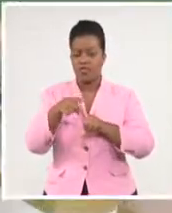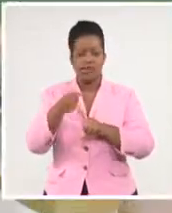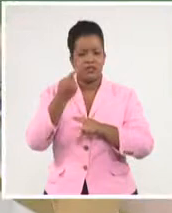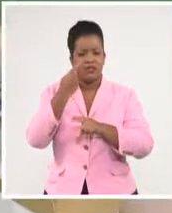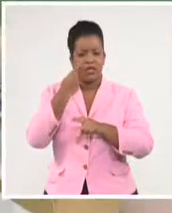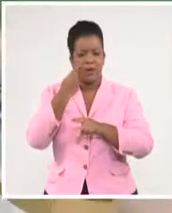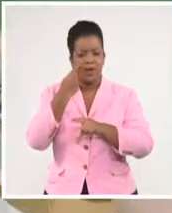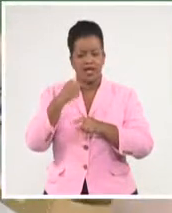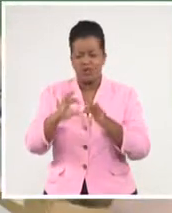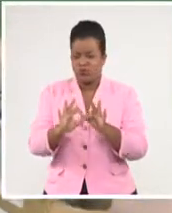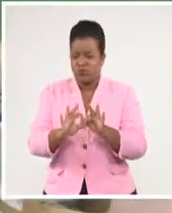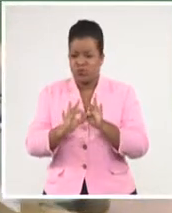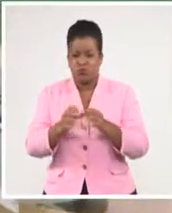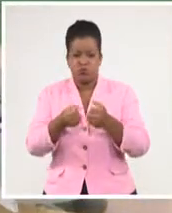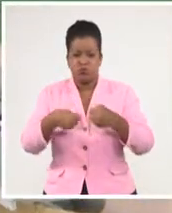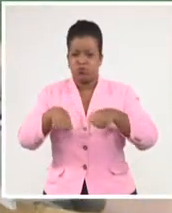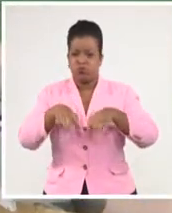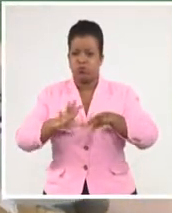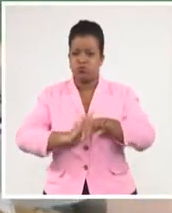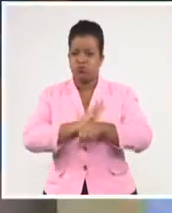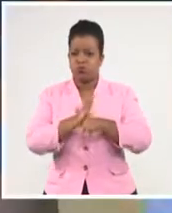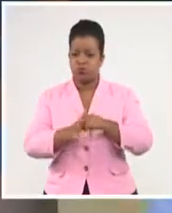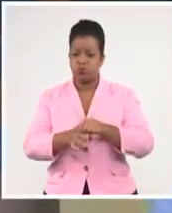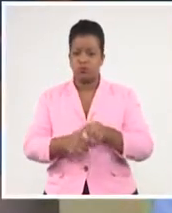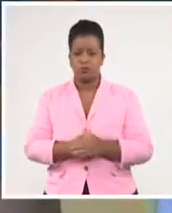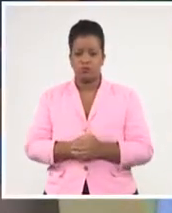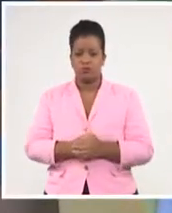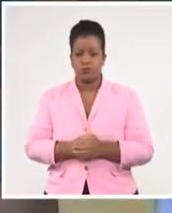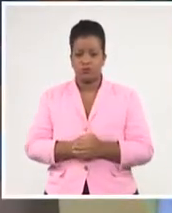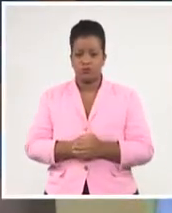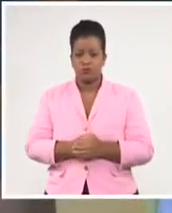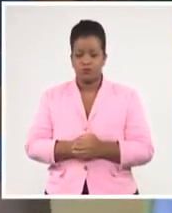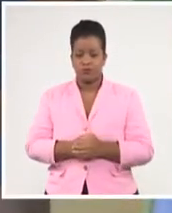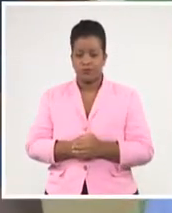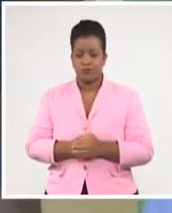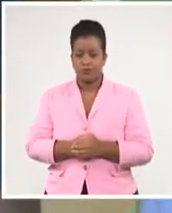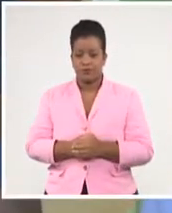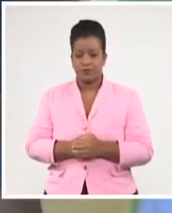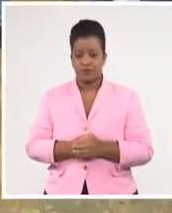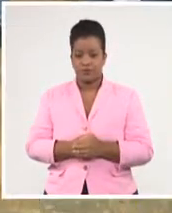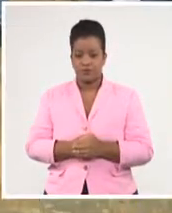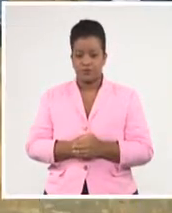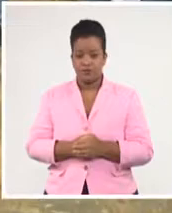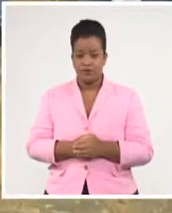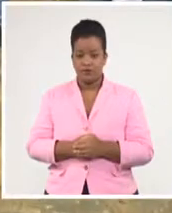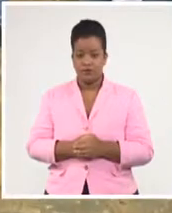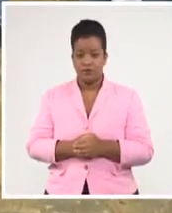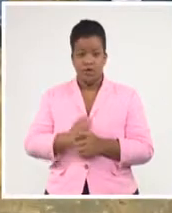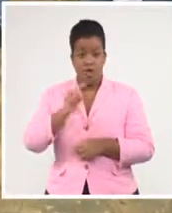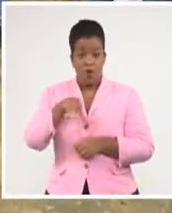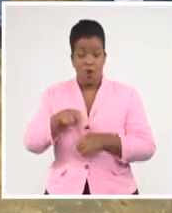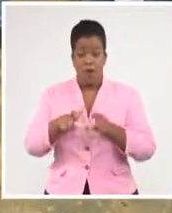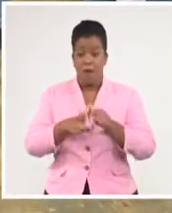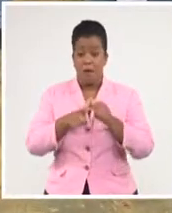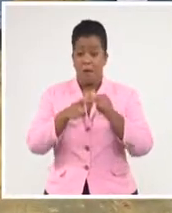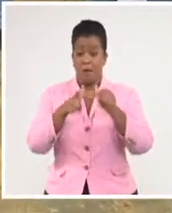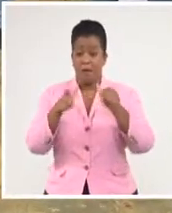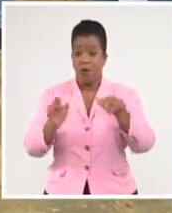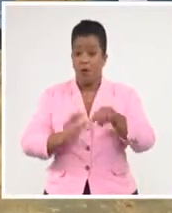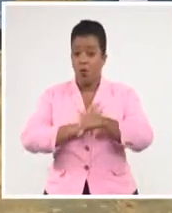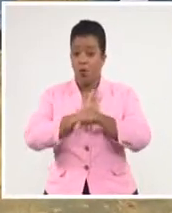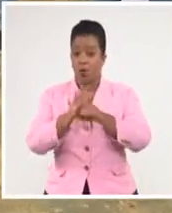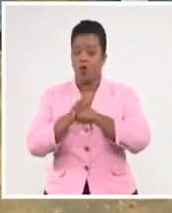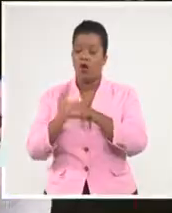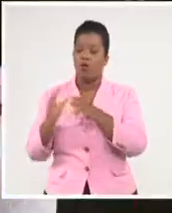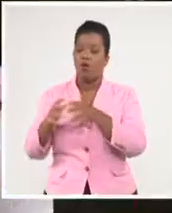vive su peor momento epidemiológico. Para fortalecer la atención médica ante el notable incremento de los contagios, llegó al territorio